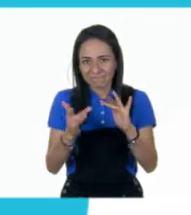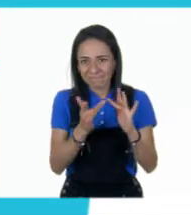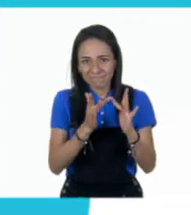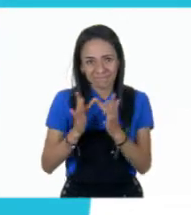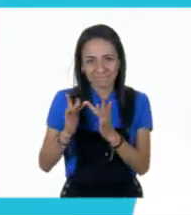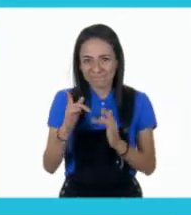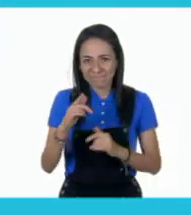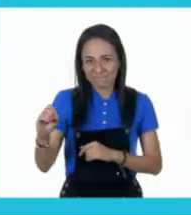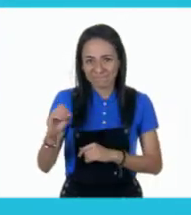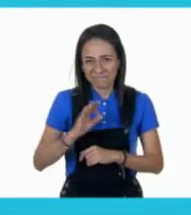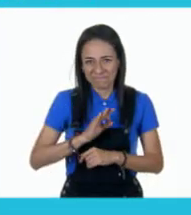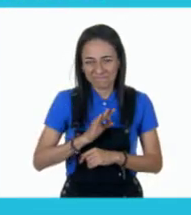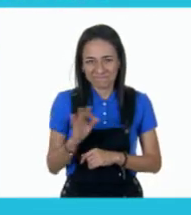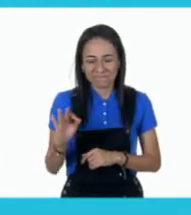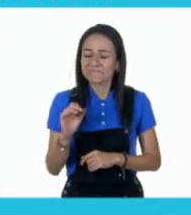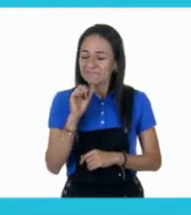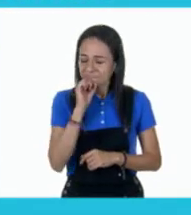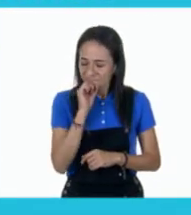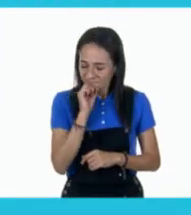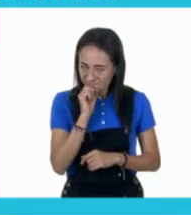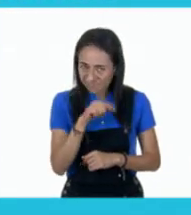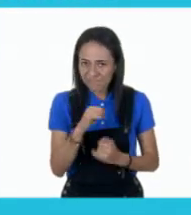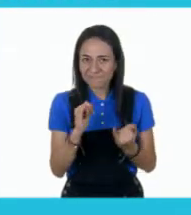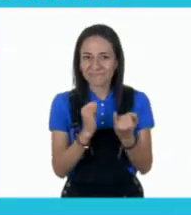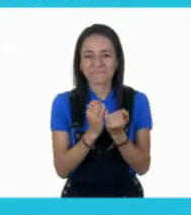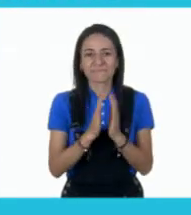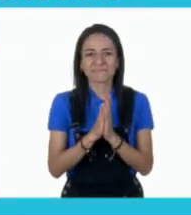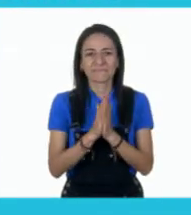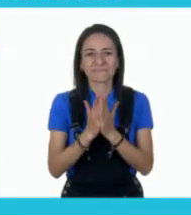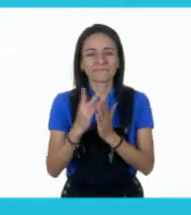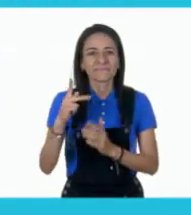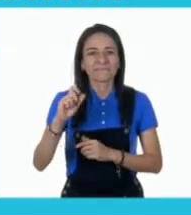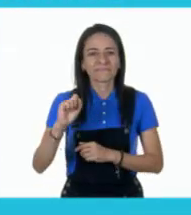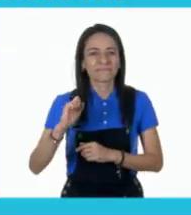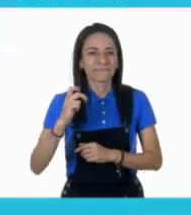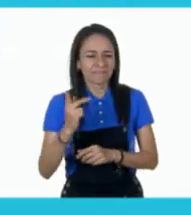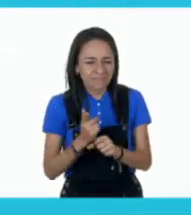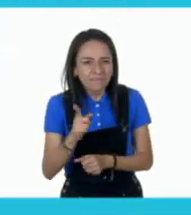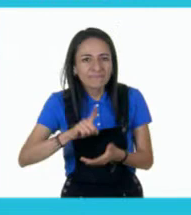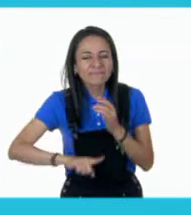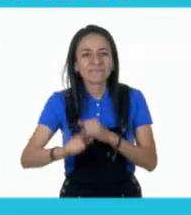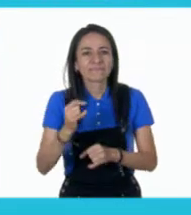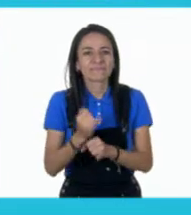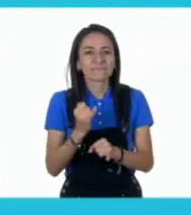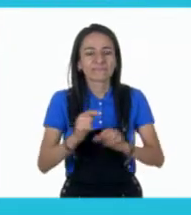líneas. También puedes encontrar los libros de texto en la página